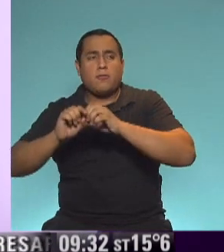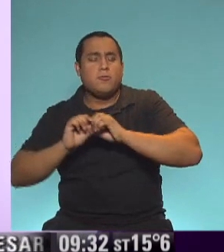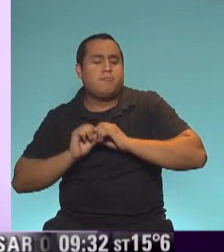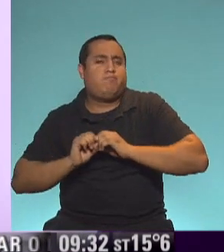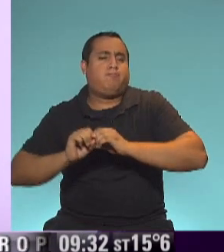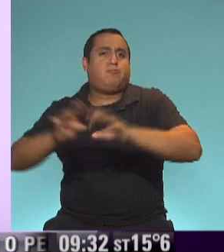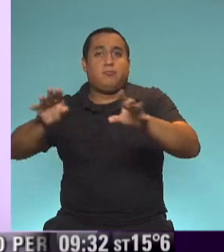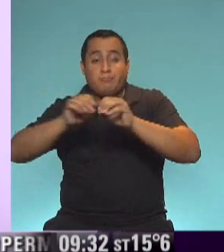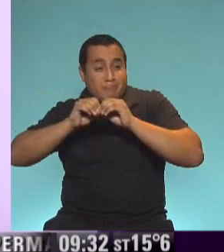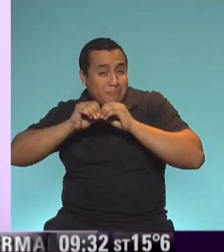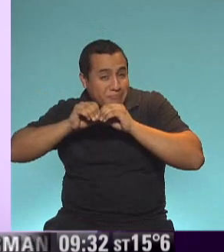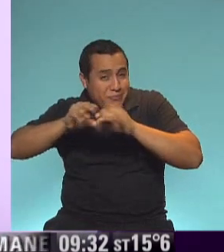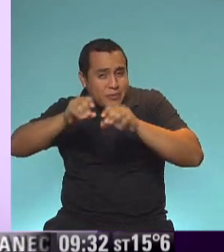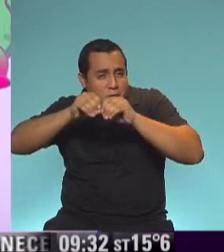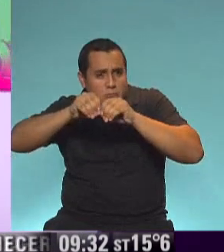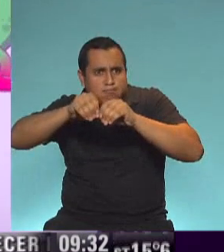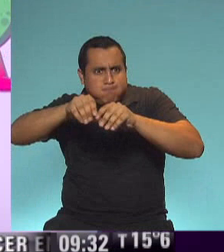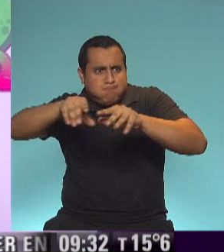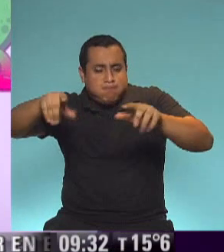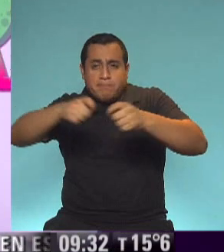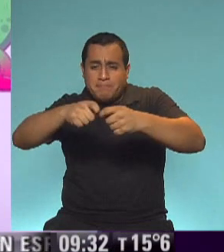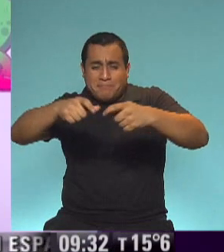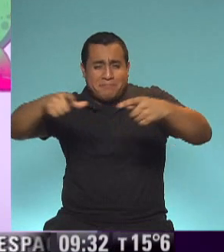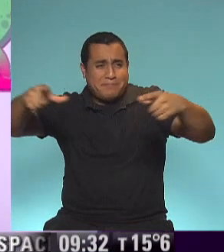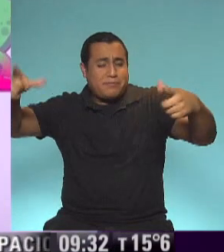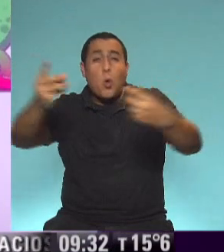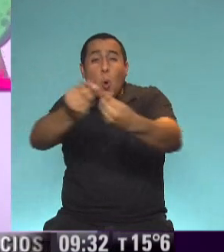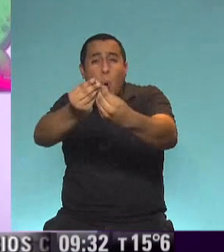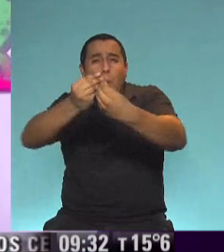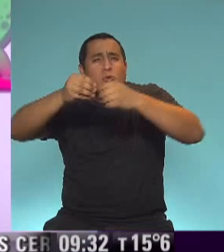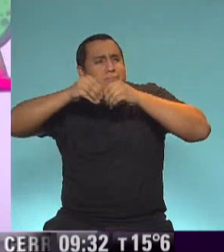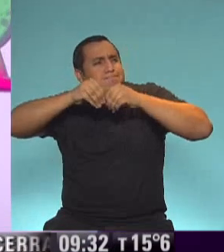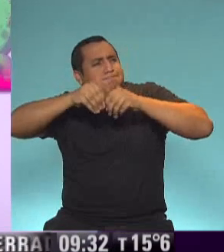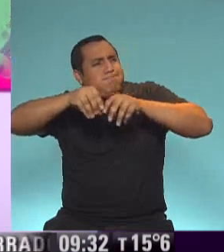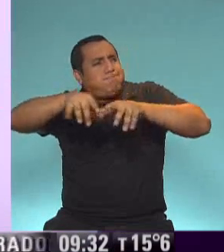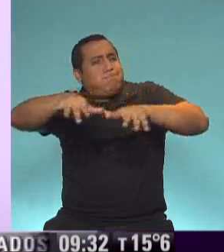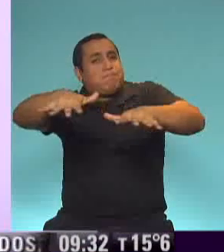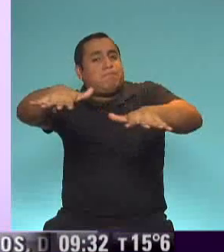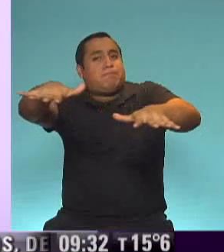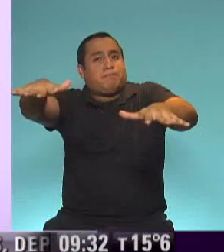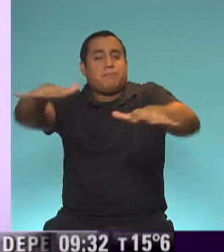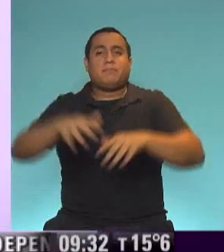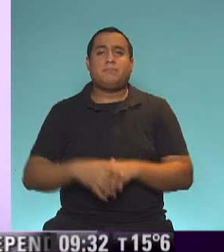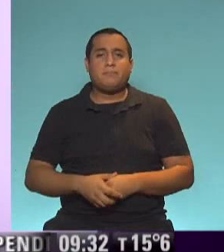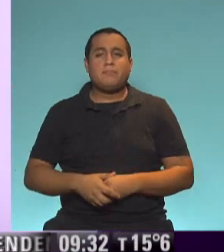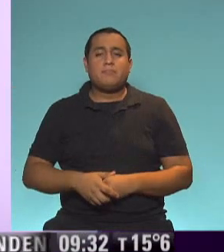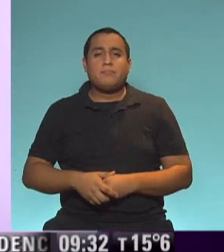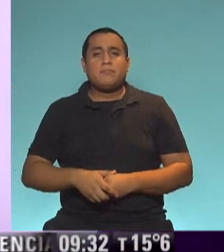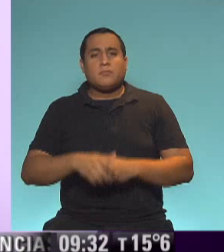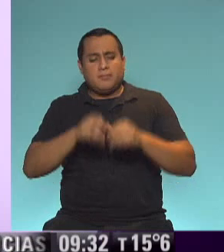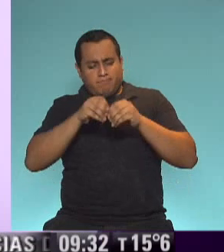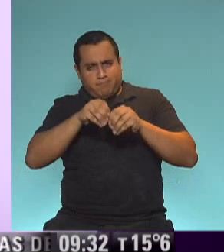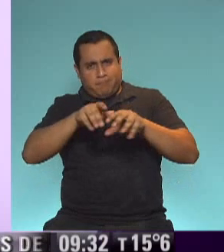Entramos en acción, ya somos un montón. Pandemia. Juntos avanzamos y nos multiplicamos. Pandemia. Seguir